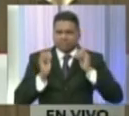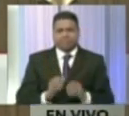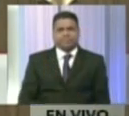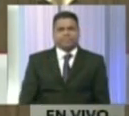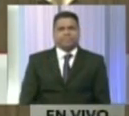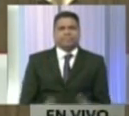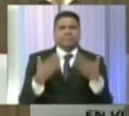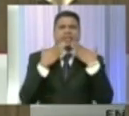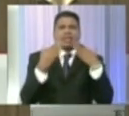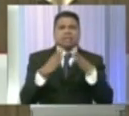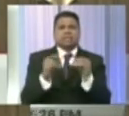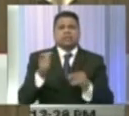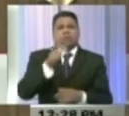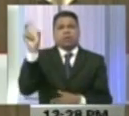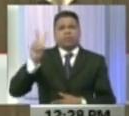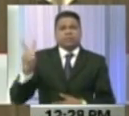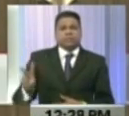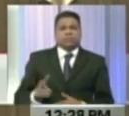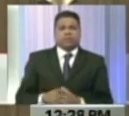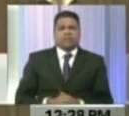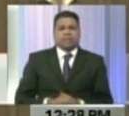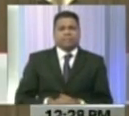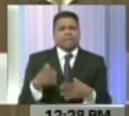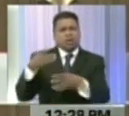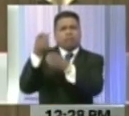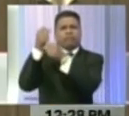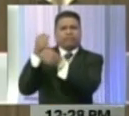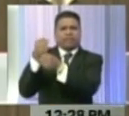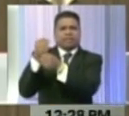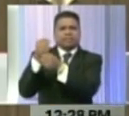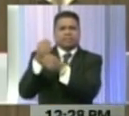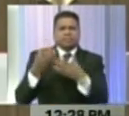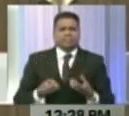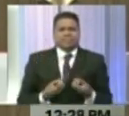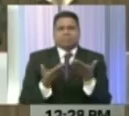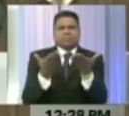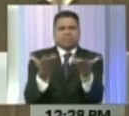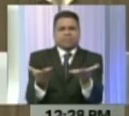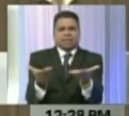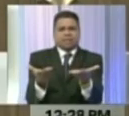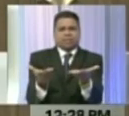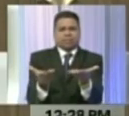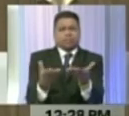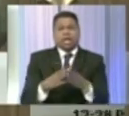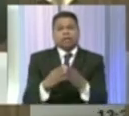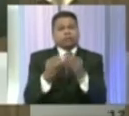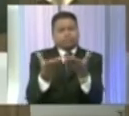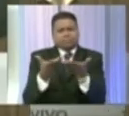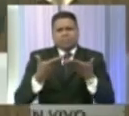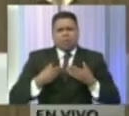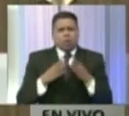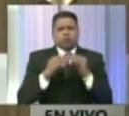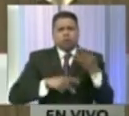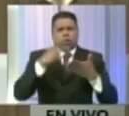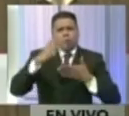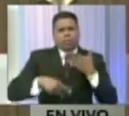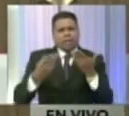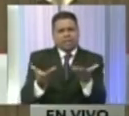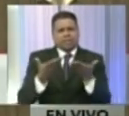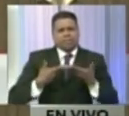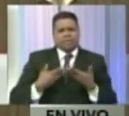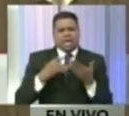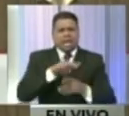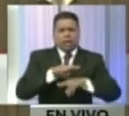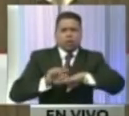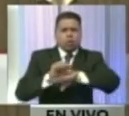el país, ¿verdad?, la confianza que han brindado en los planes que está emprendiendo el